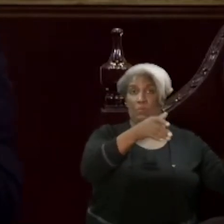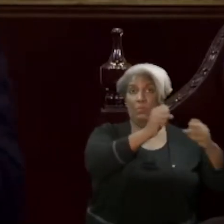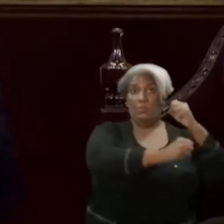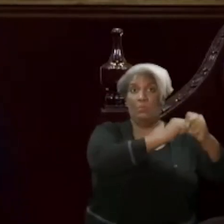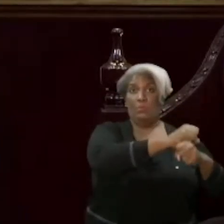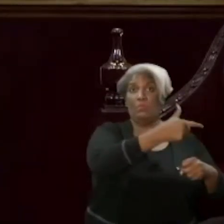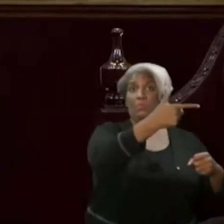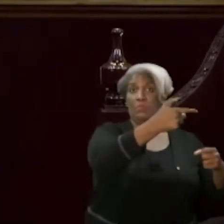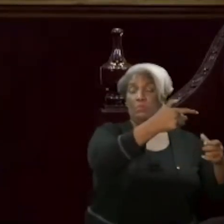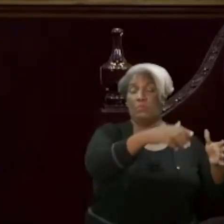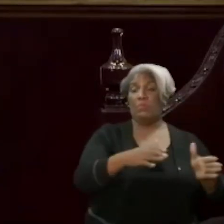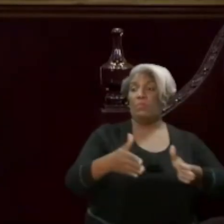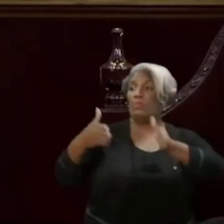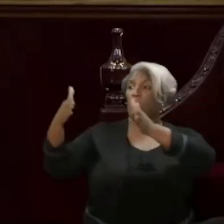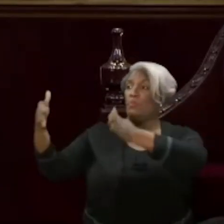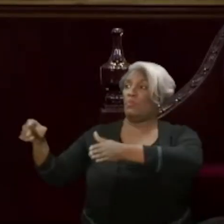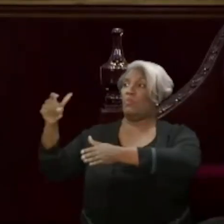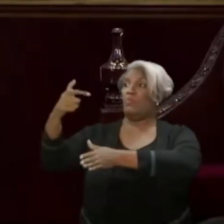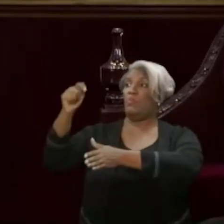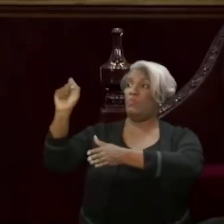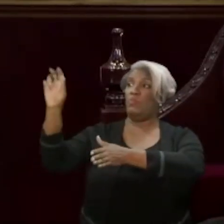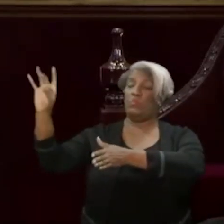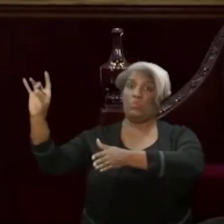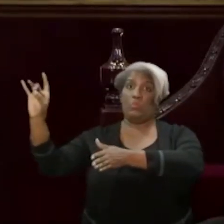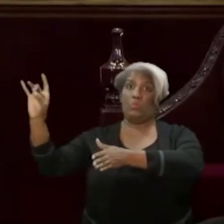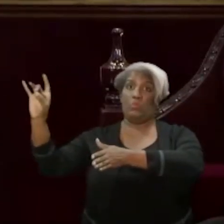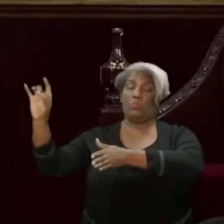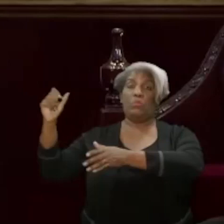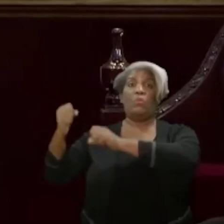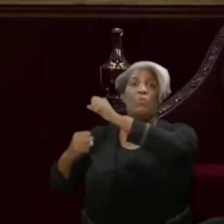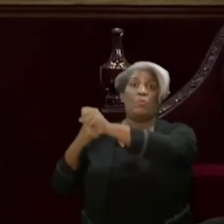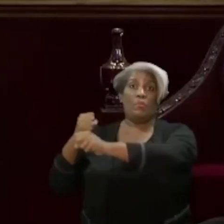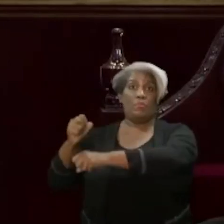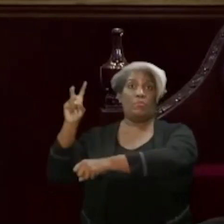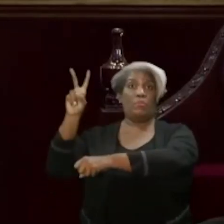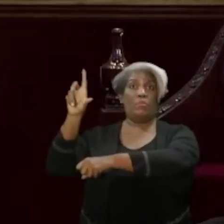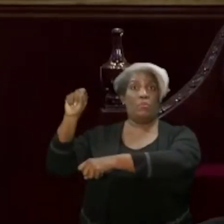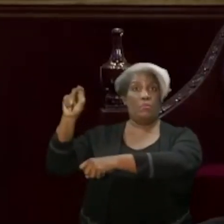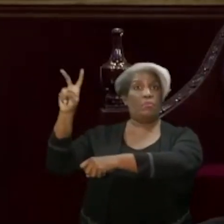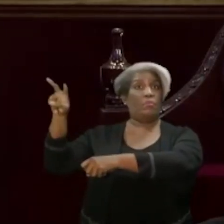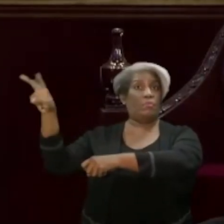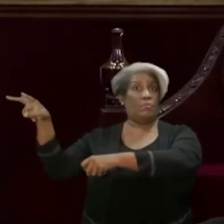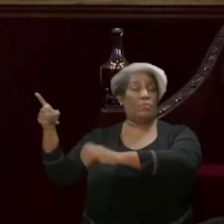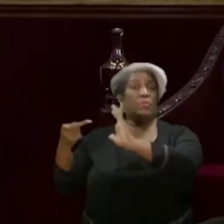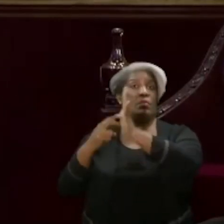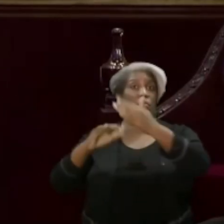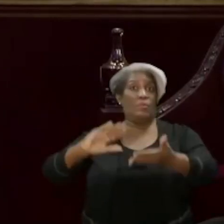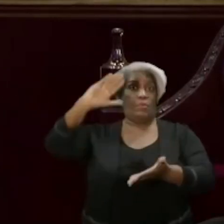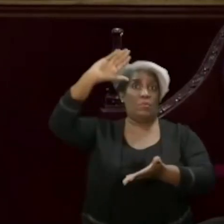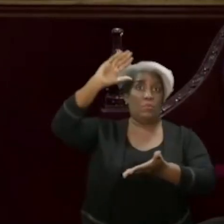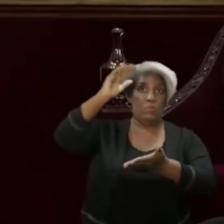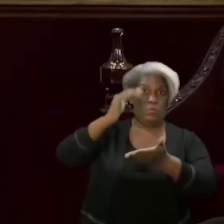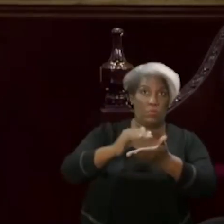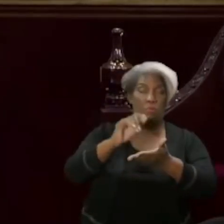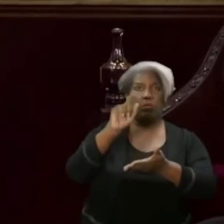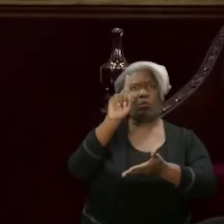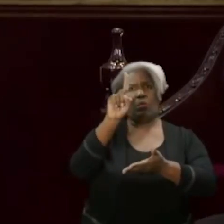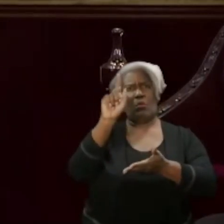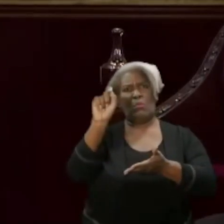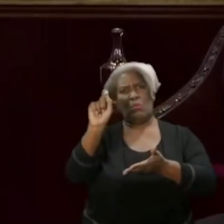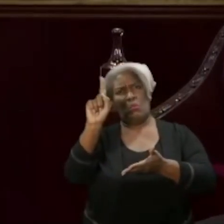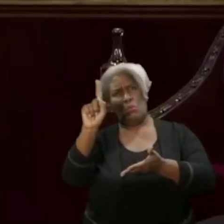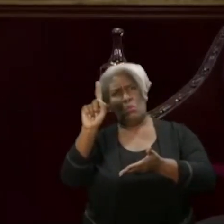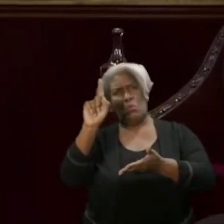2021 al 21.8% en 2022, lo que supone una reducción de 2.1 puntos